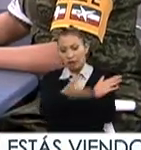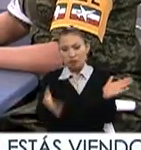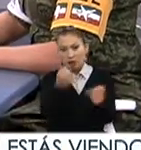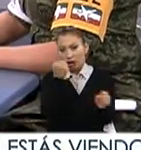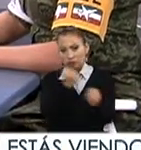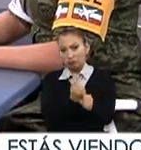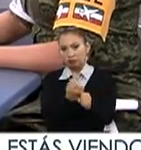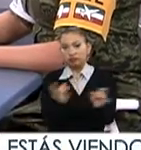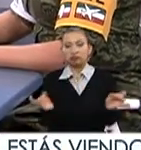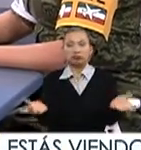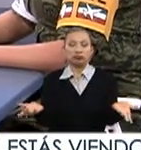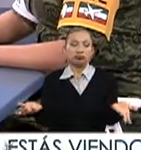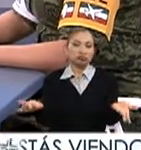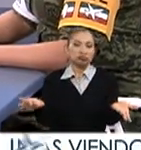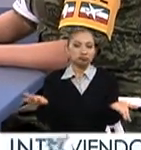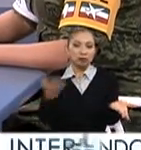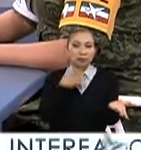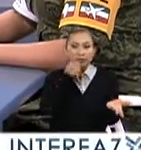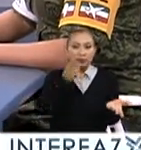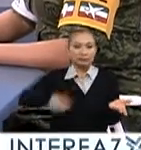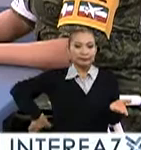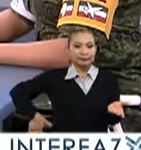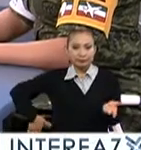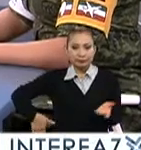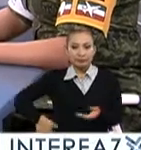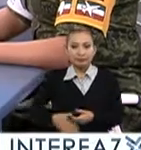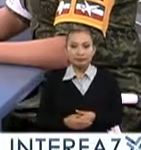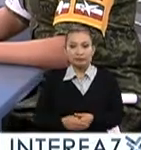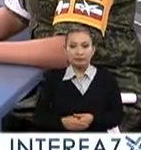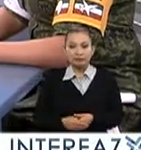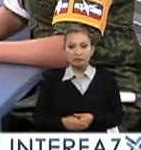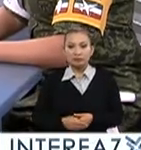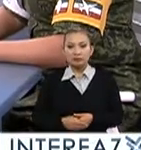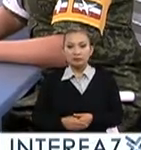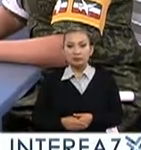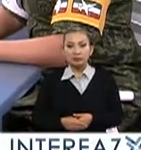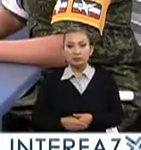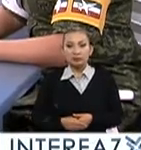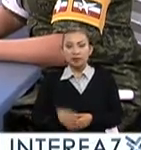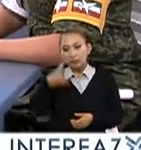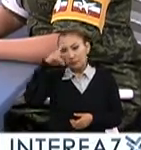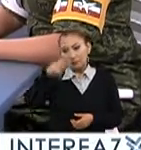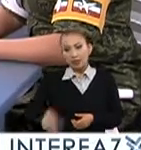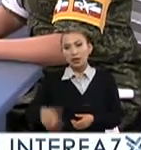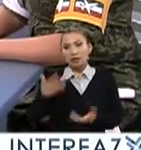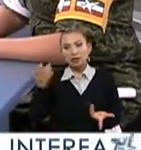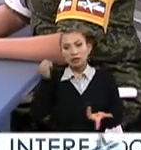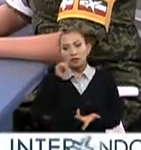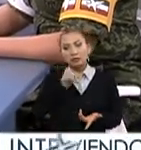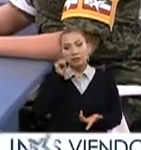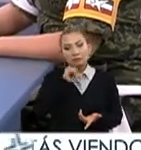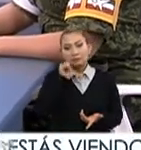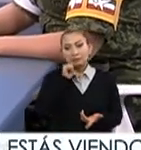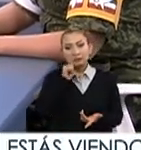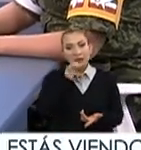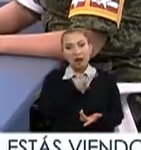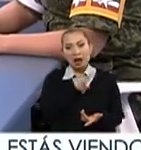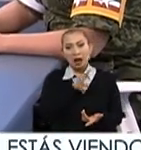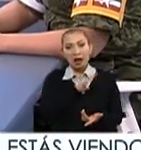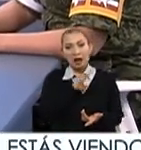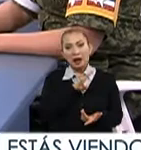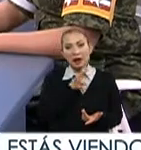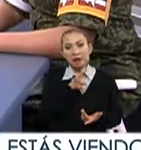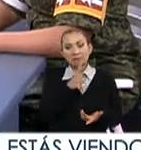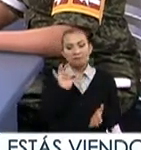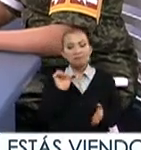año, porque como lo decíamos hace unos minutos, México está siempre ante